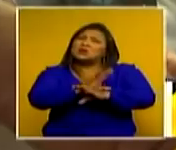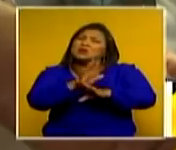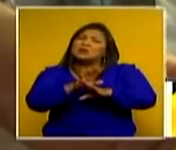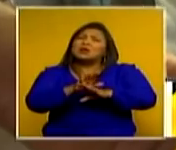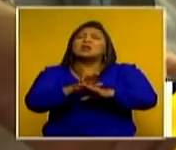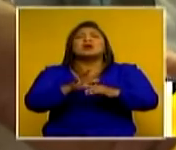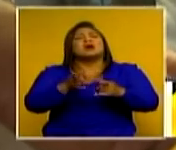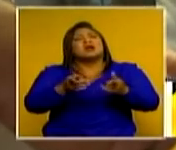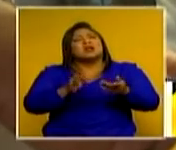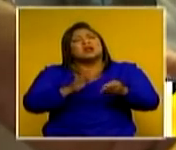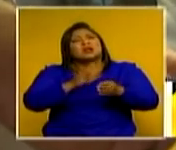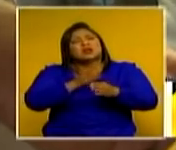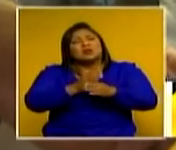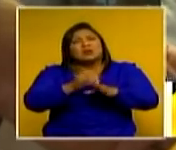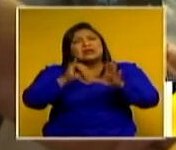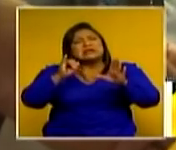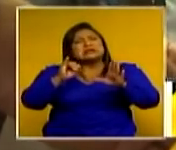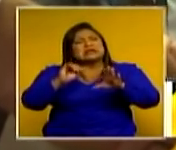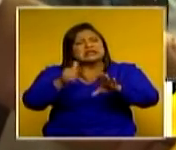la